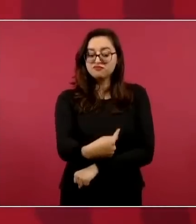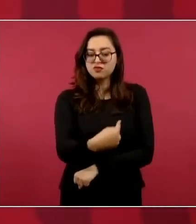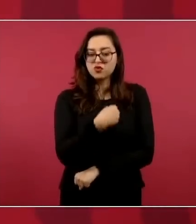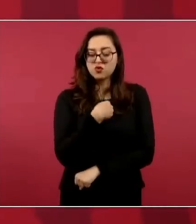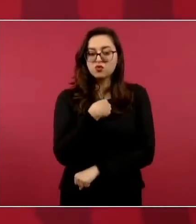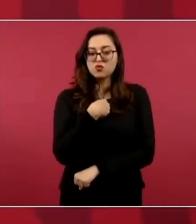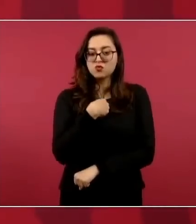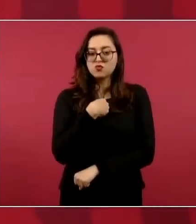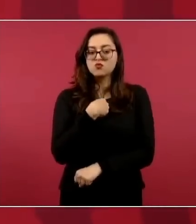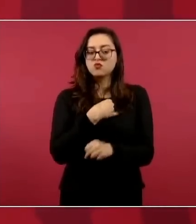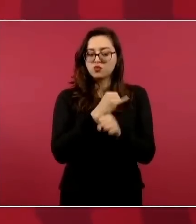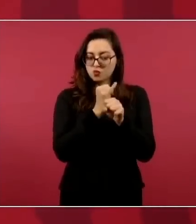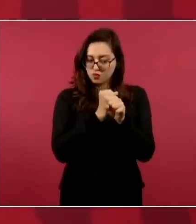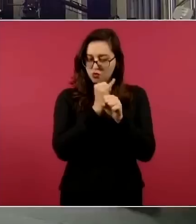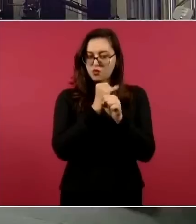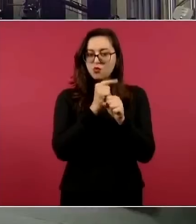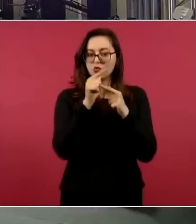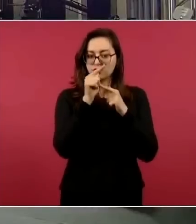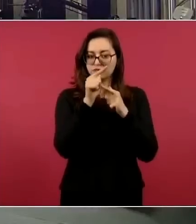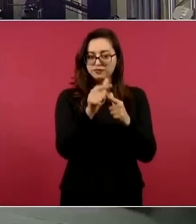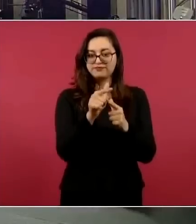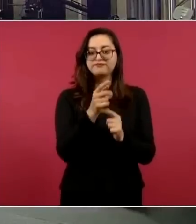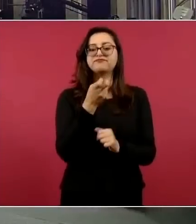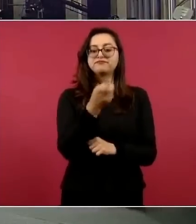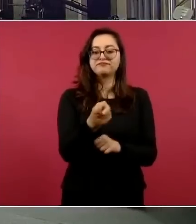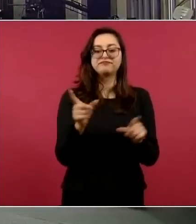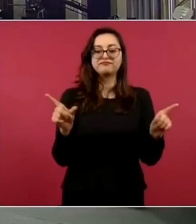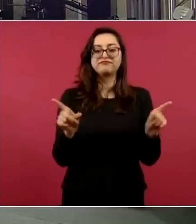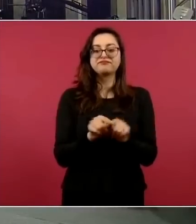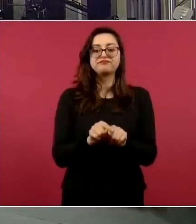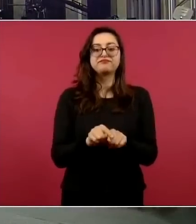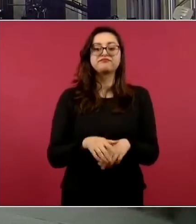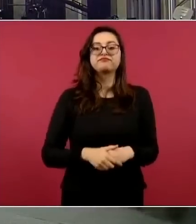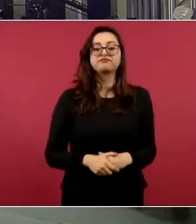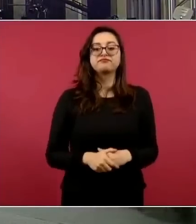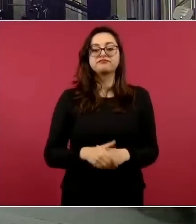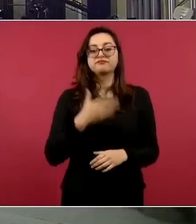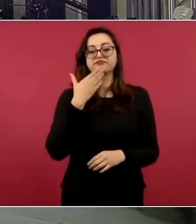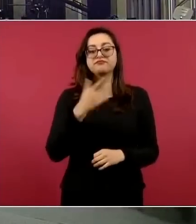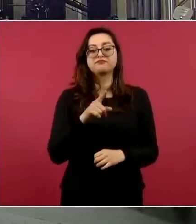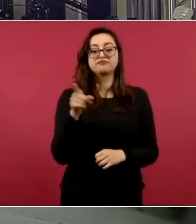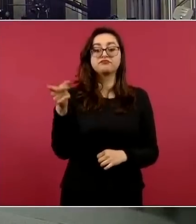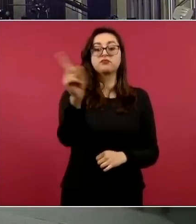Muy bien, pero es básicamente, ¿no? La compañera.